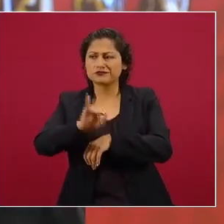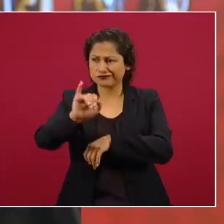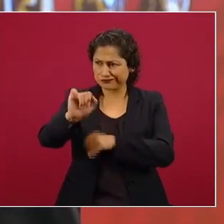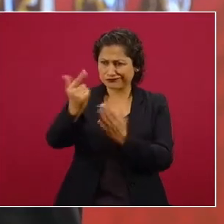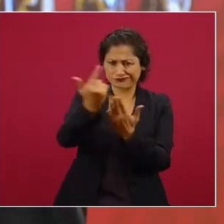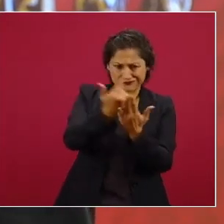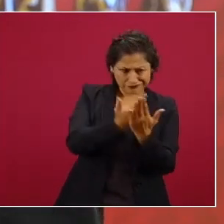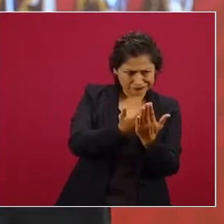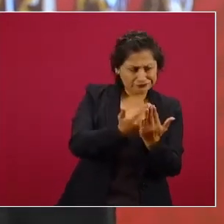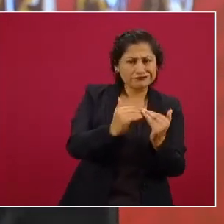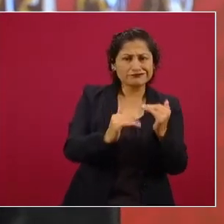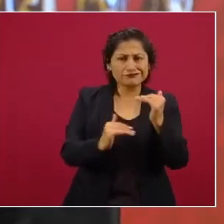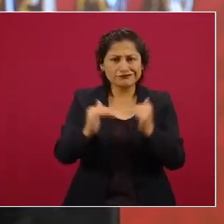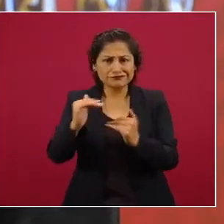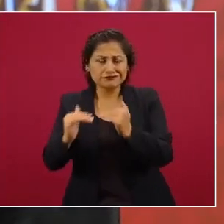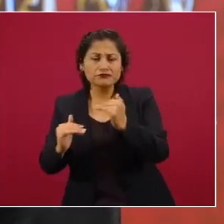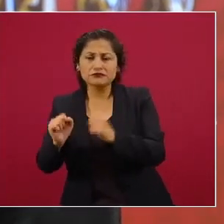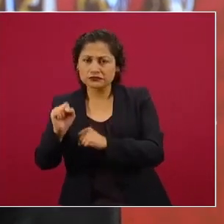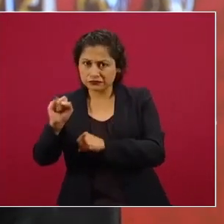y Estados Unidos.